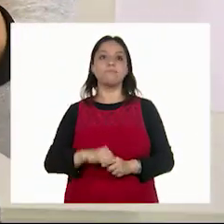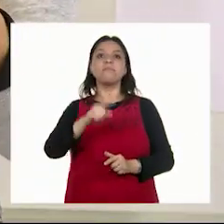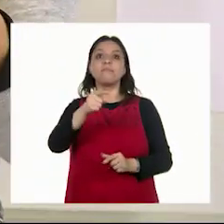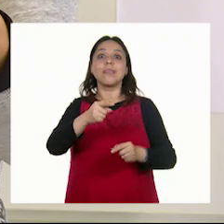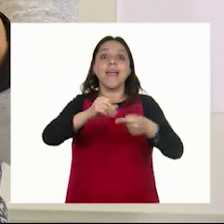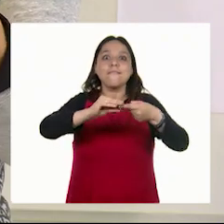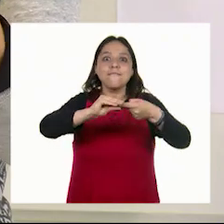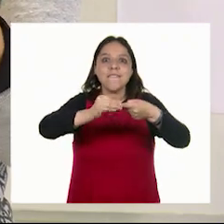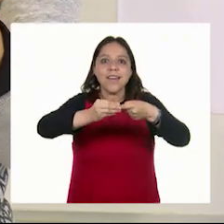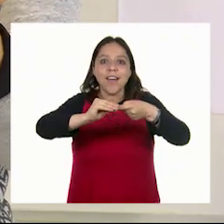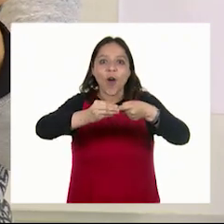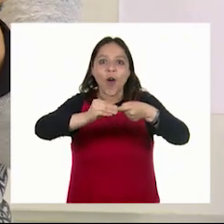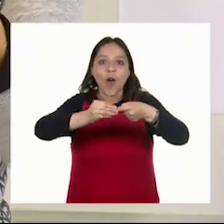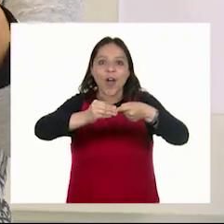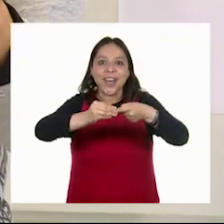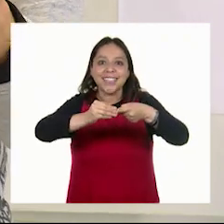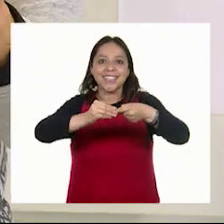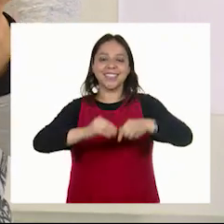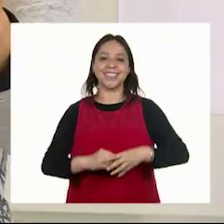frijolitos!